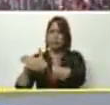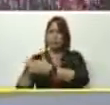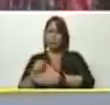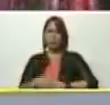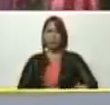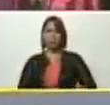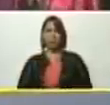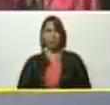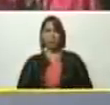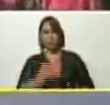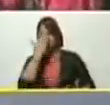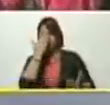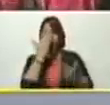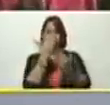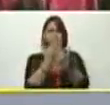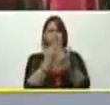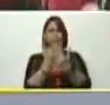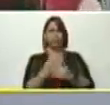de frente.